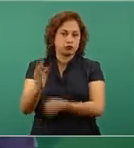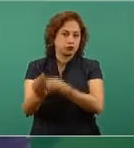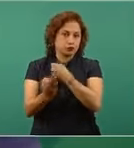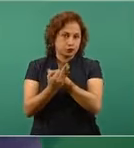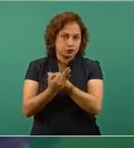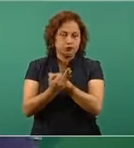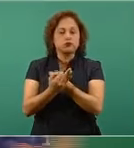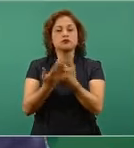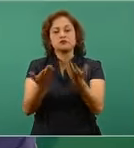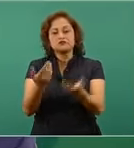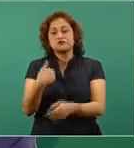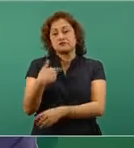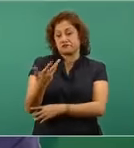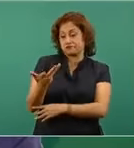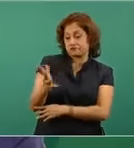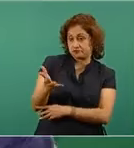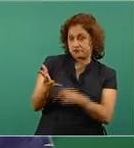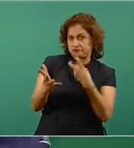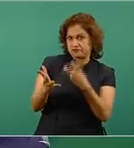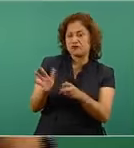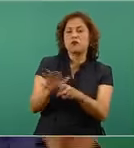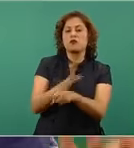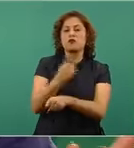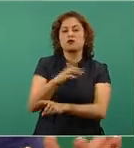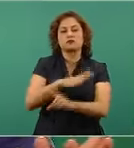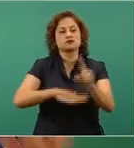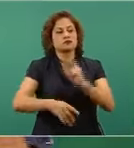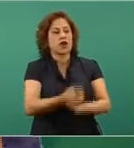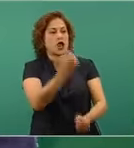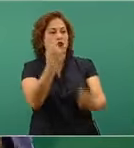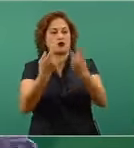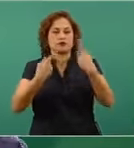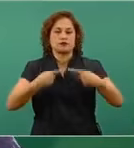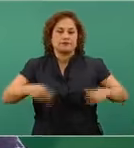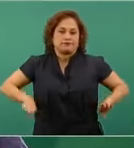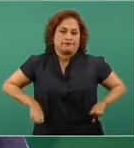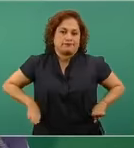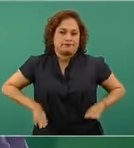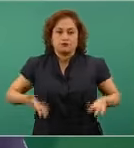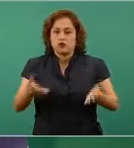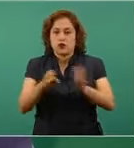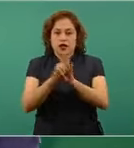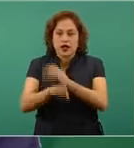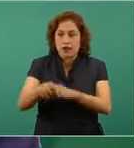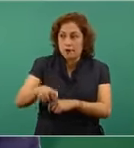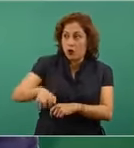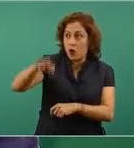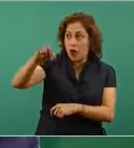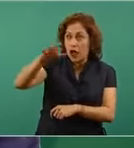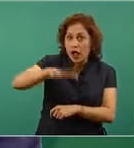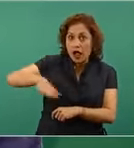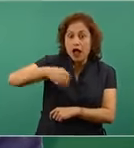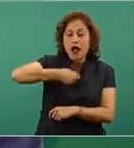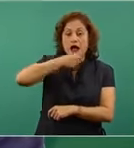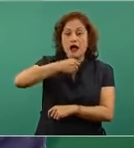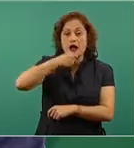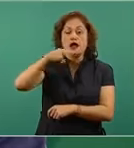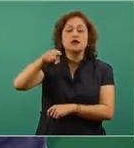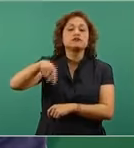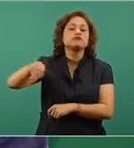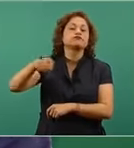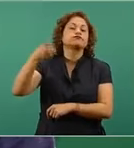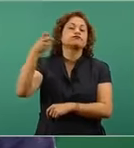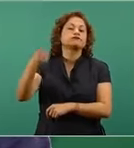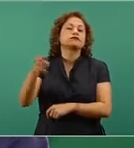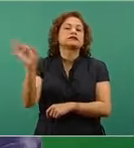humanos hay importante variabilidad. Por ejemplo, las personas adultas mayores pueden tardar un poco más en desarrollar la respuesta inmune,